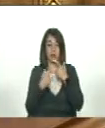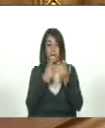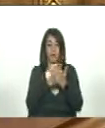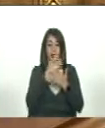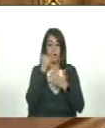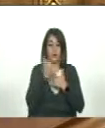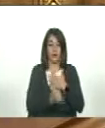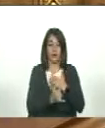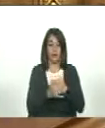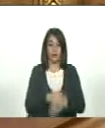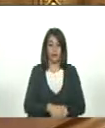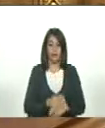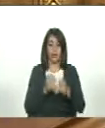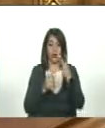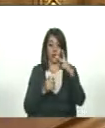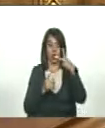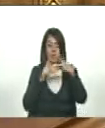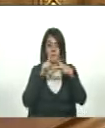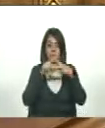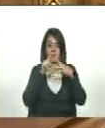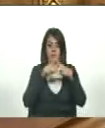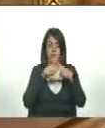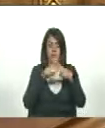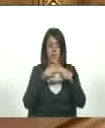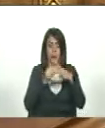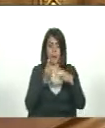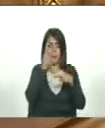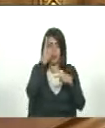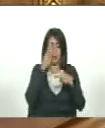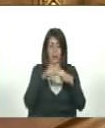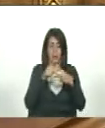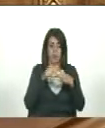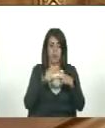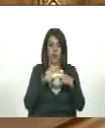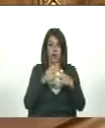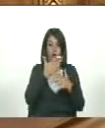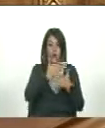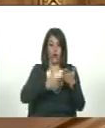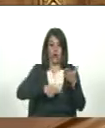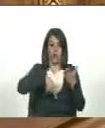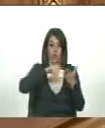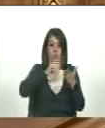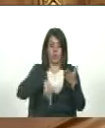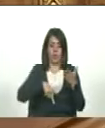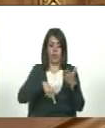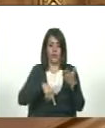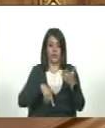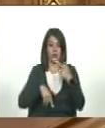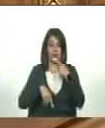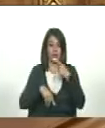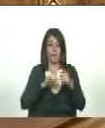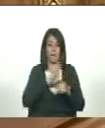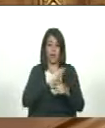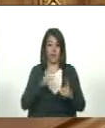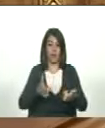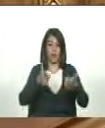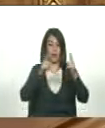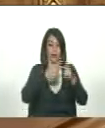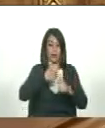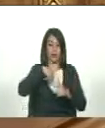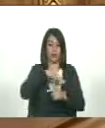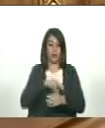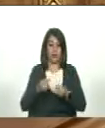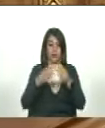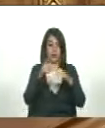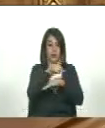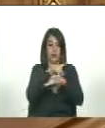proyectos, hablamos de dos figuras o en dos sentidos. En primer término, la contratación, es decir, la autorización que nosotros le